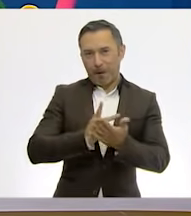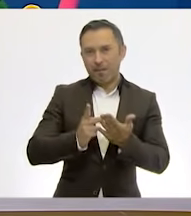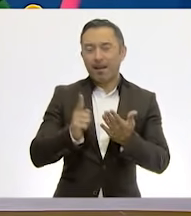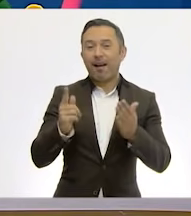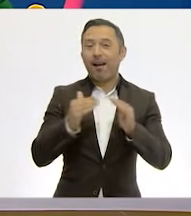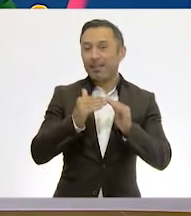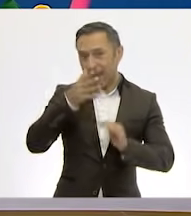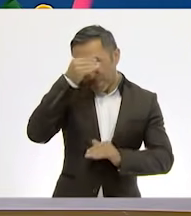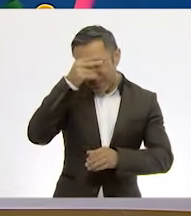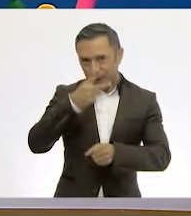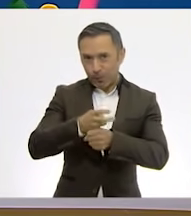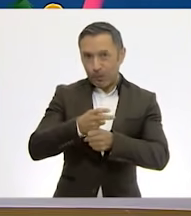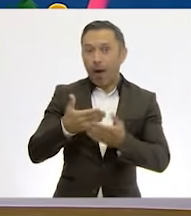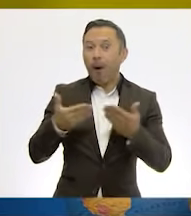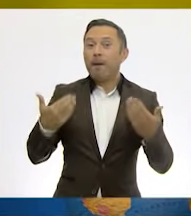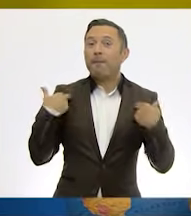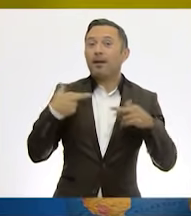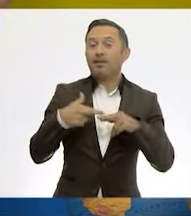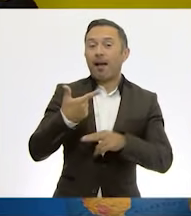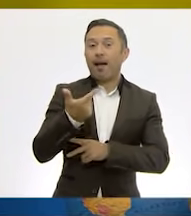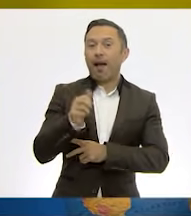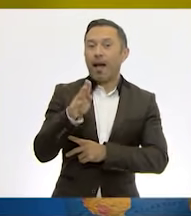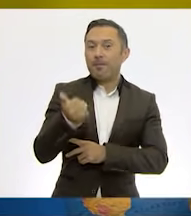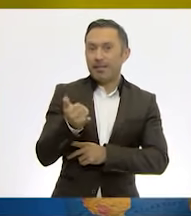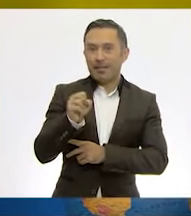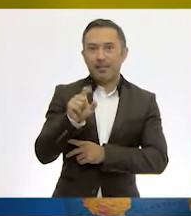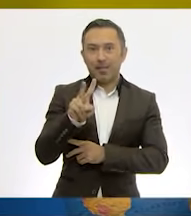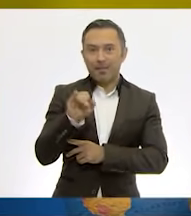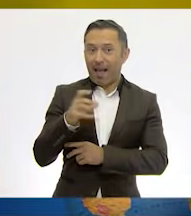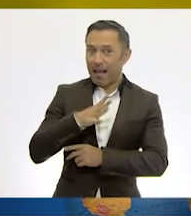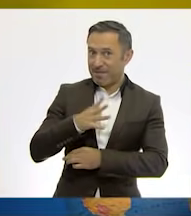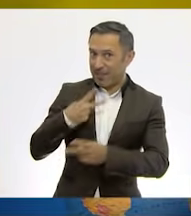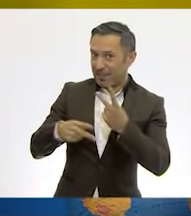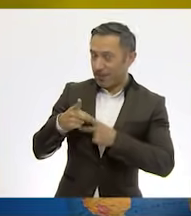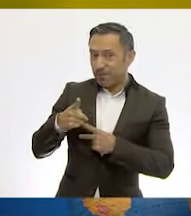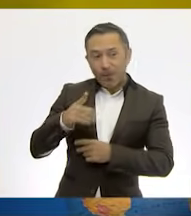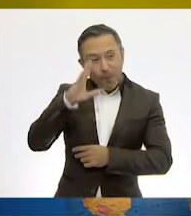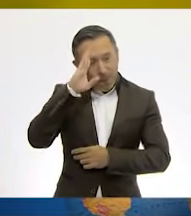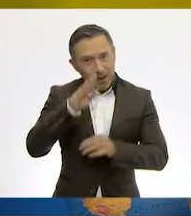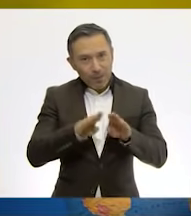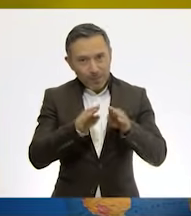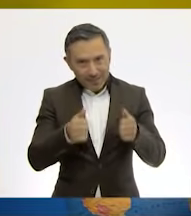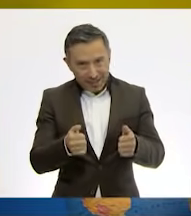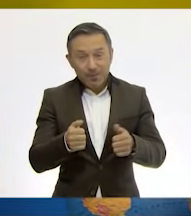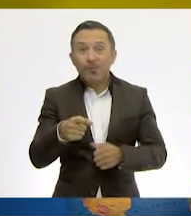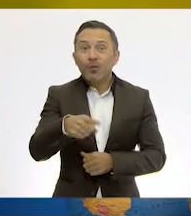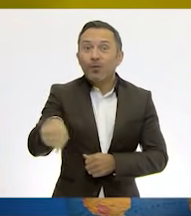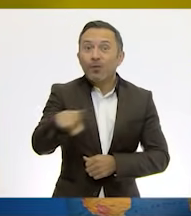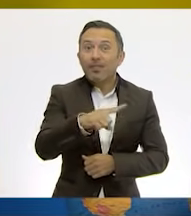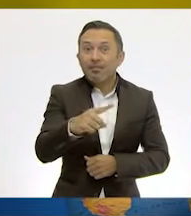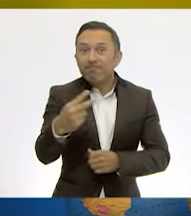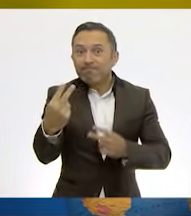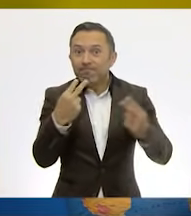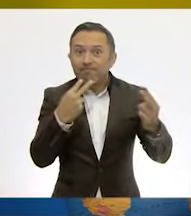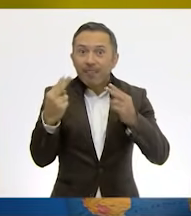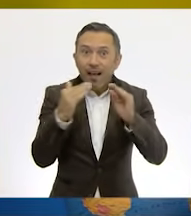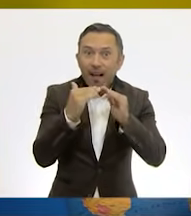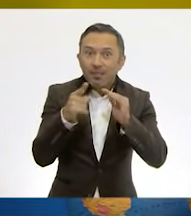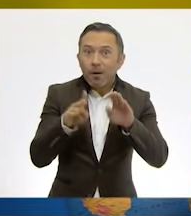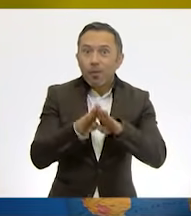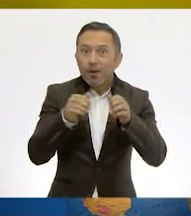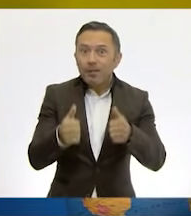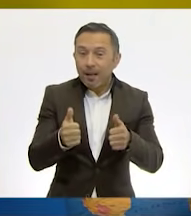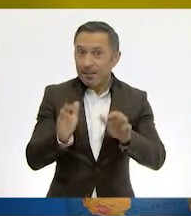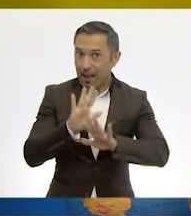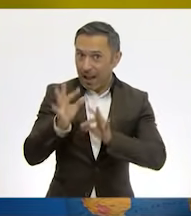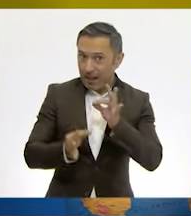acompaña la maestra Gaby Silva. Bienvenida. Hola María, ¿cómo estás? ¿Cómo están chicos ahí en casa? Espero que muy listos para poder participar